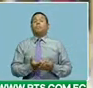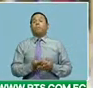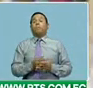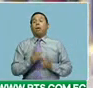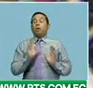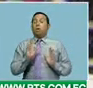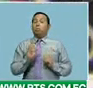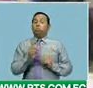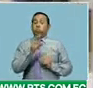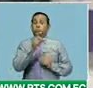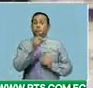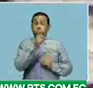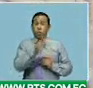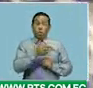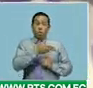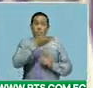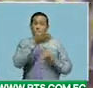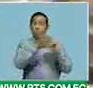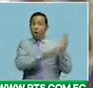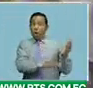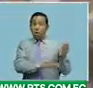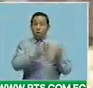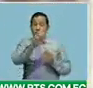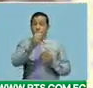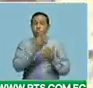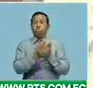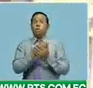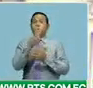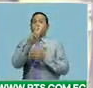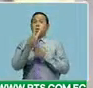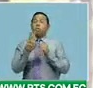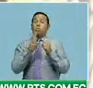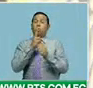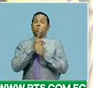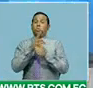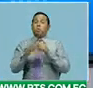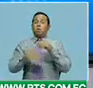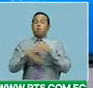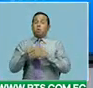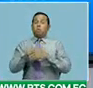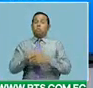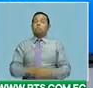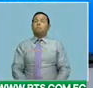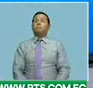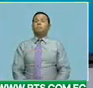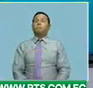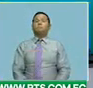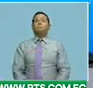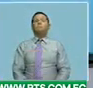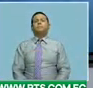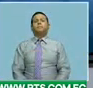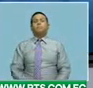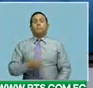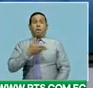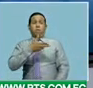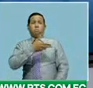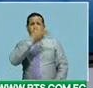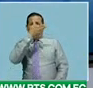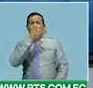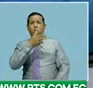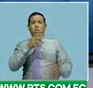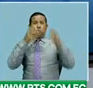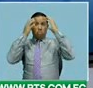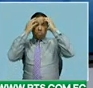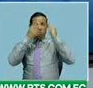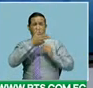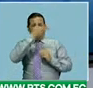libertad es de 22 a 26 años, informó Roselena Vázquez. Y de un disparo en la cabeza, un cantante fue asesinado